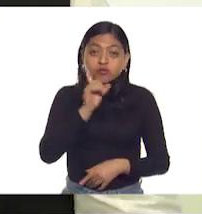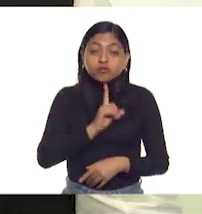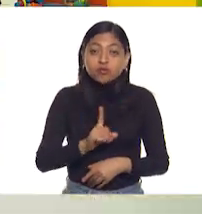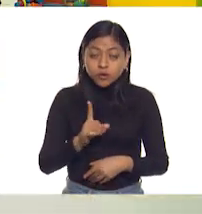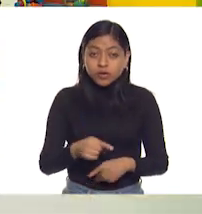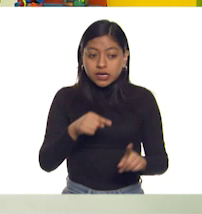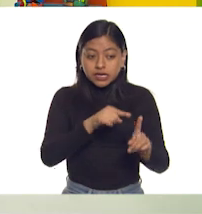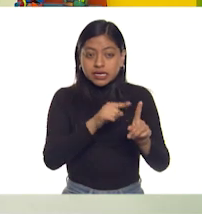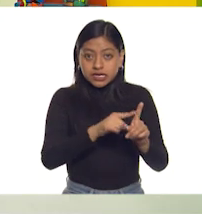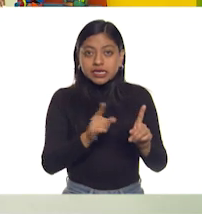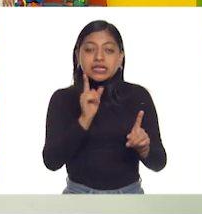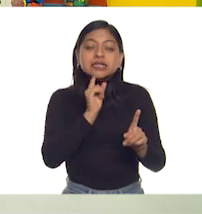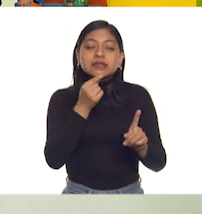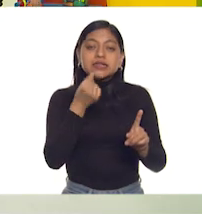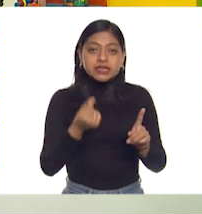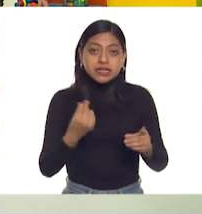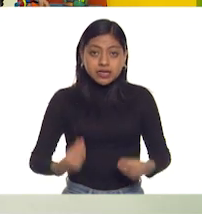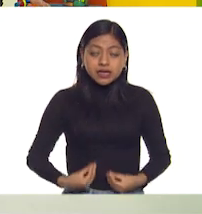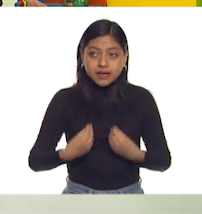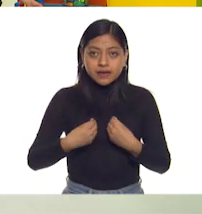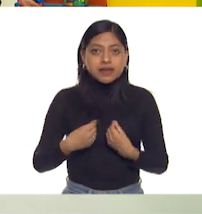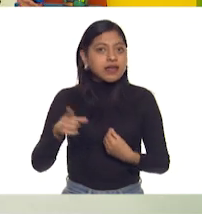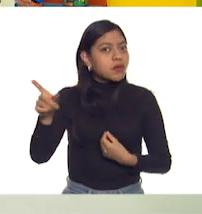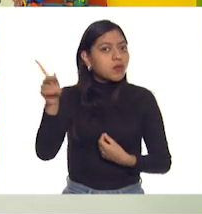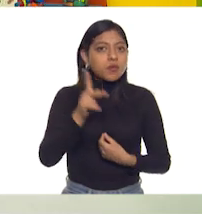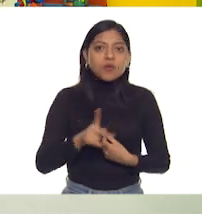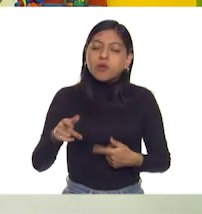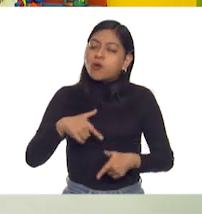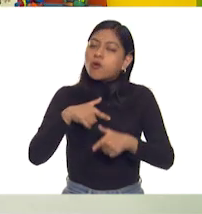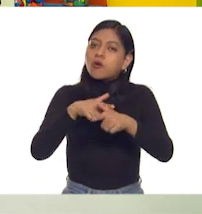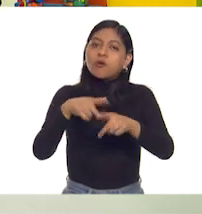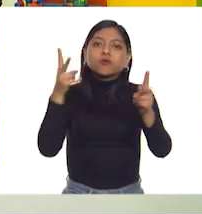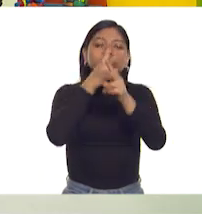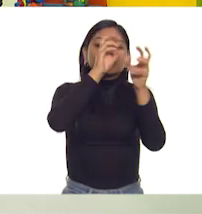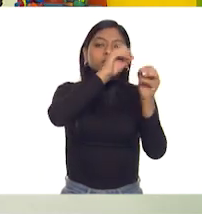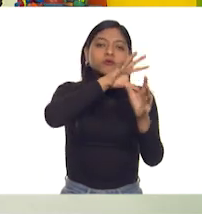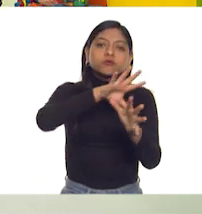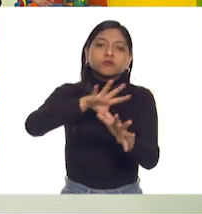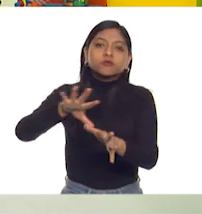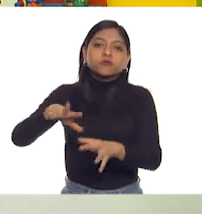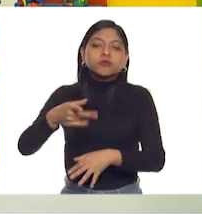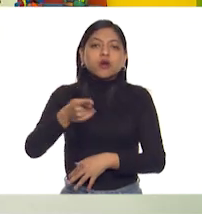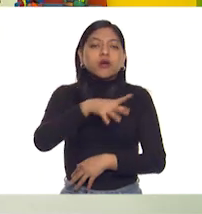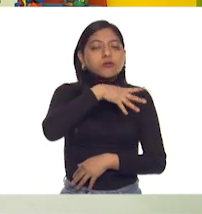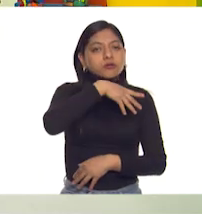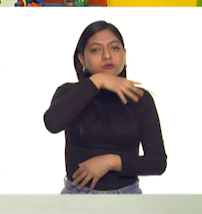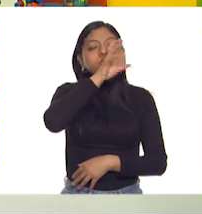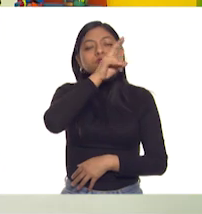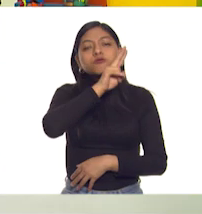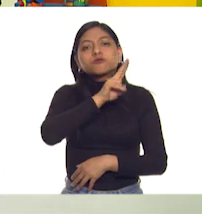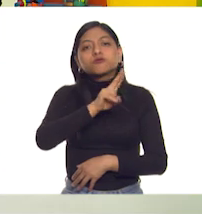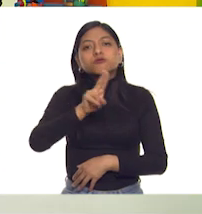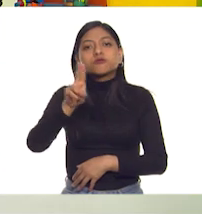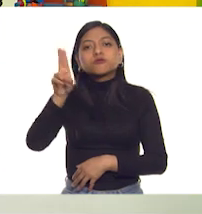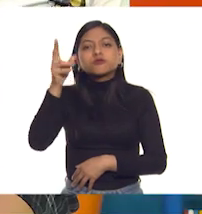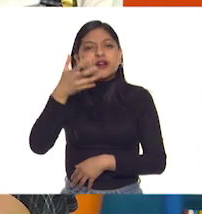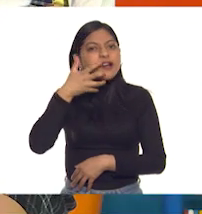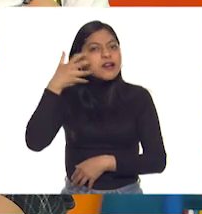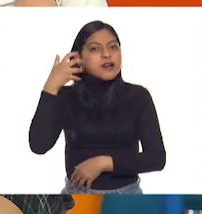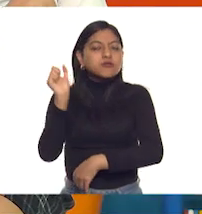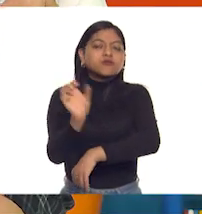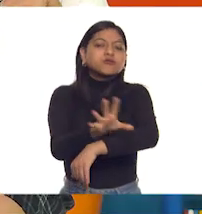sopla. Los perros aullan. Los gatos